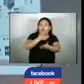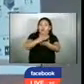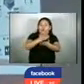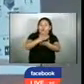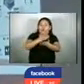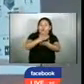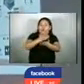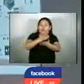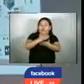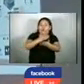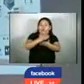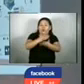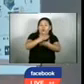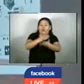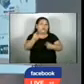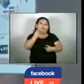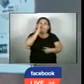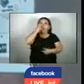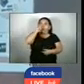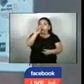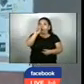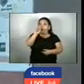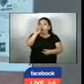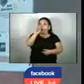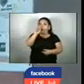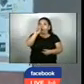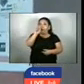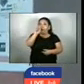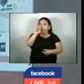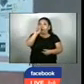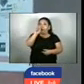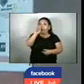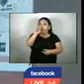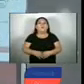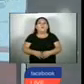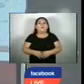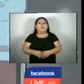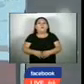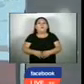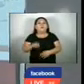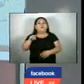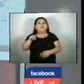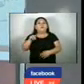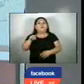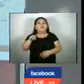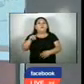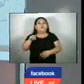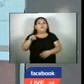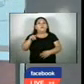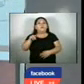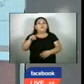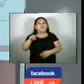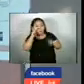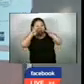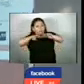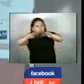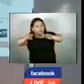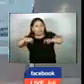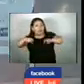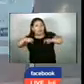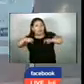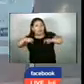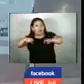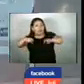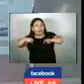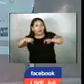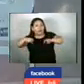temprano para realizarse la prueba y confirmar o descartar si tienen el virus. Estas jornadas tienen como finalidad detectar casos de coronavirus y ofrecer